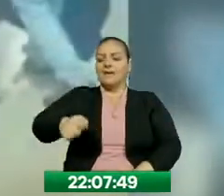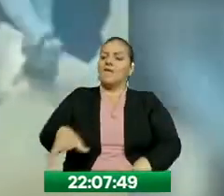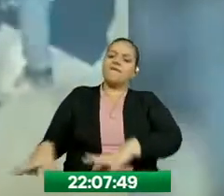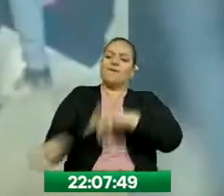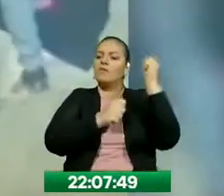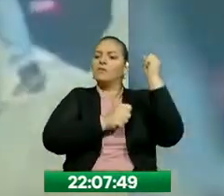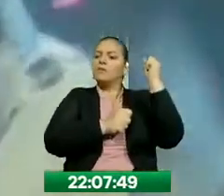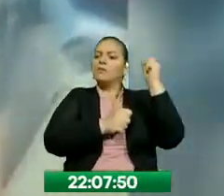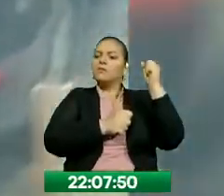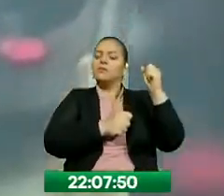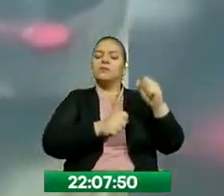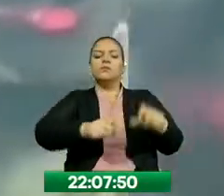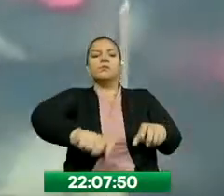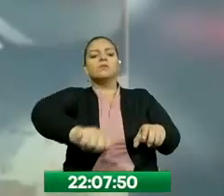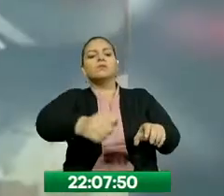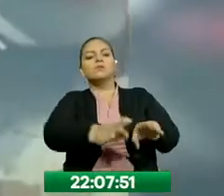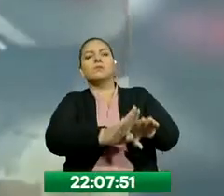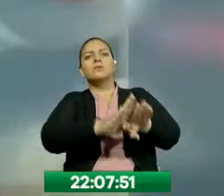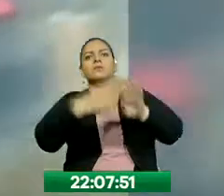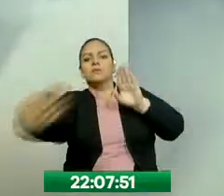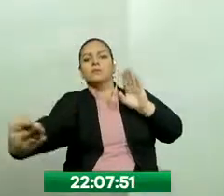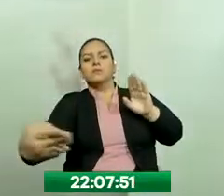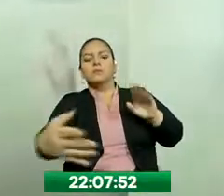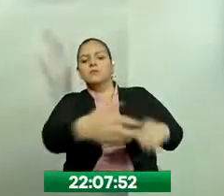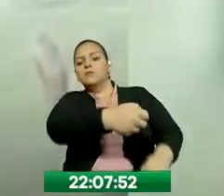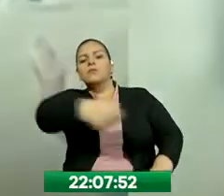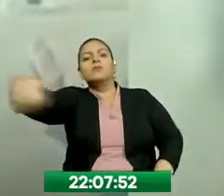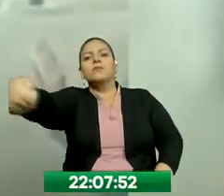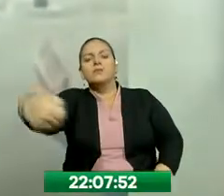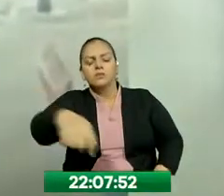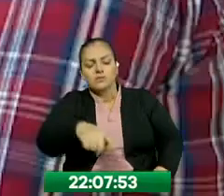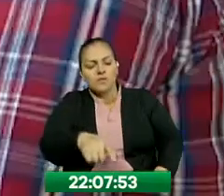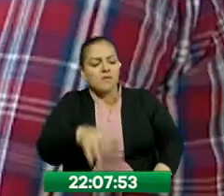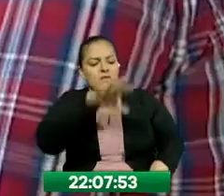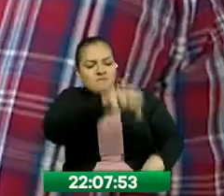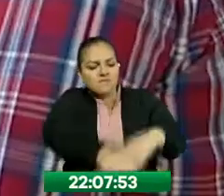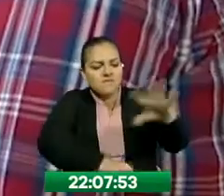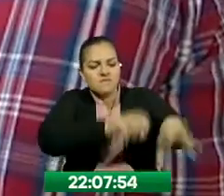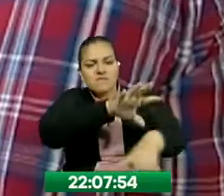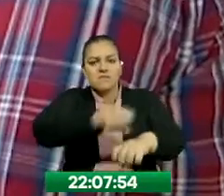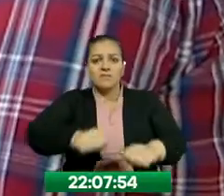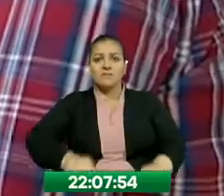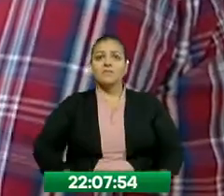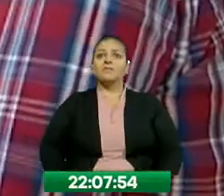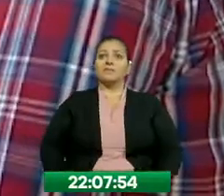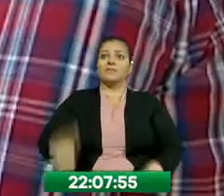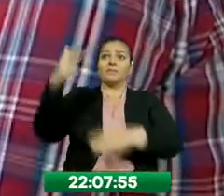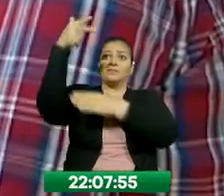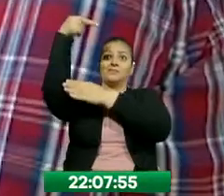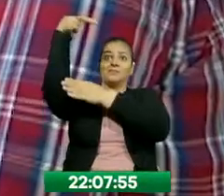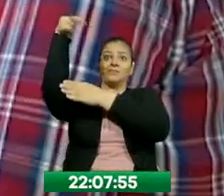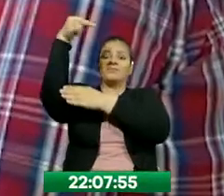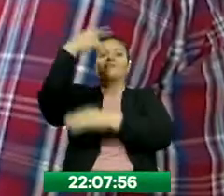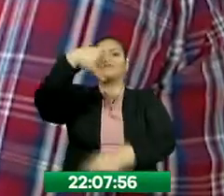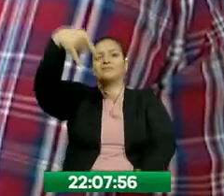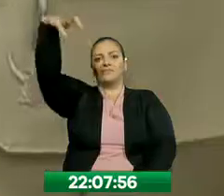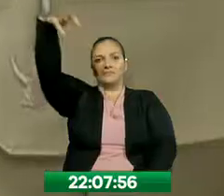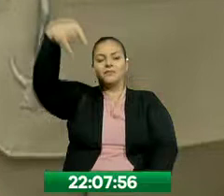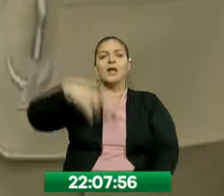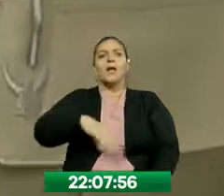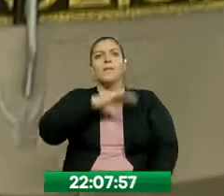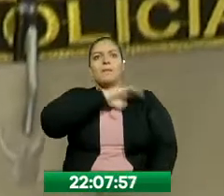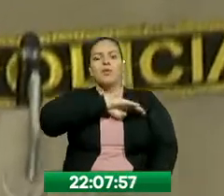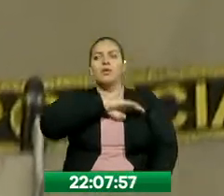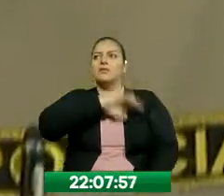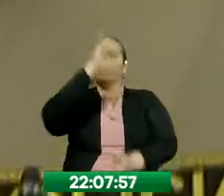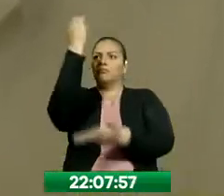ingresa para llevarse lo que más puede. La Policía Nacional, dice el subcomandante del Distrito Metropolitano Guayaquil,